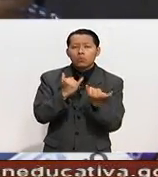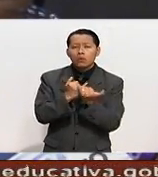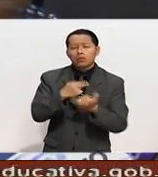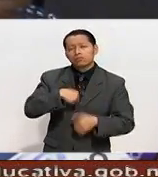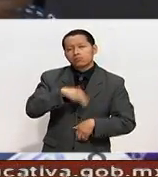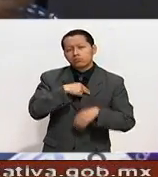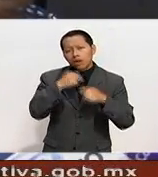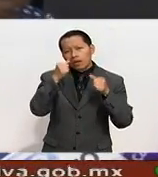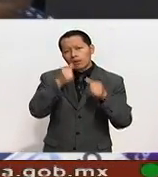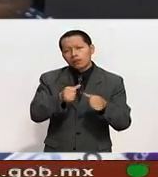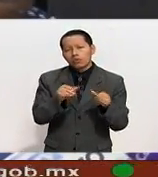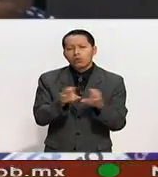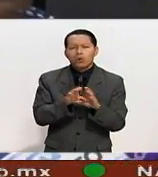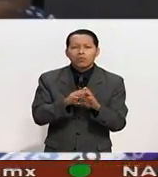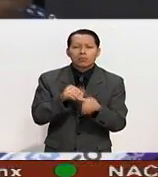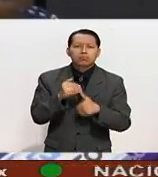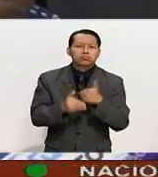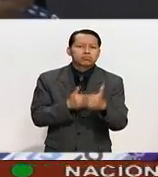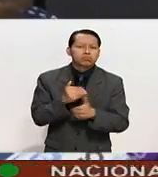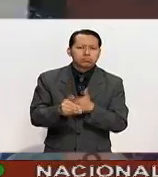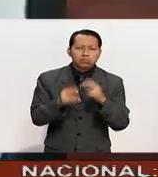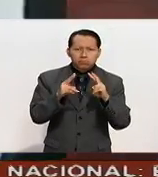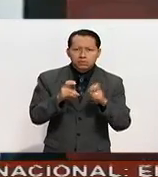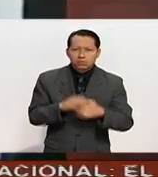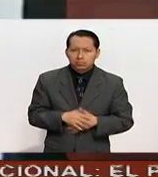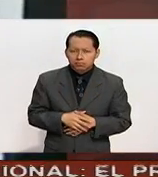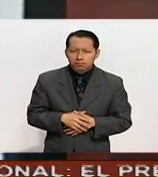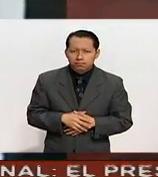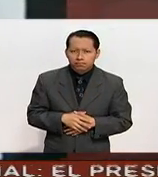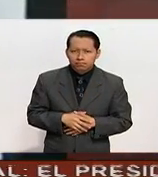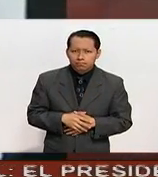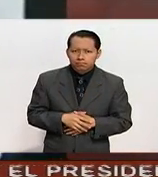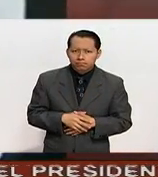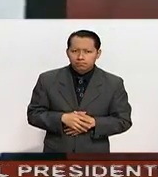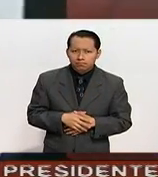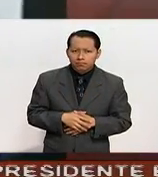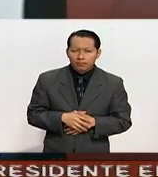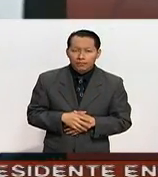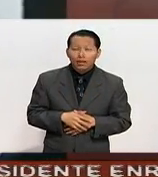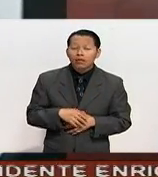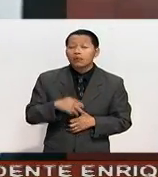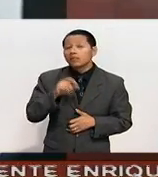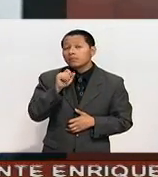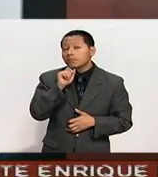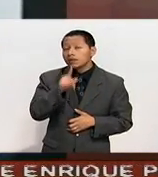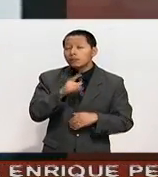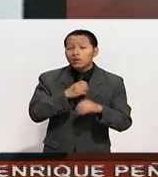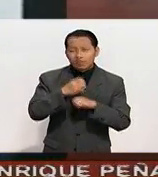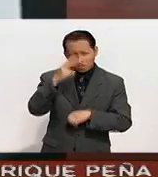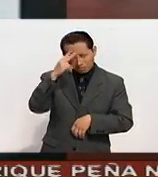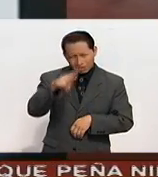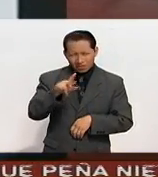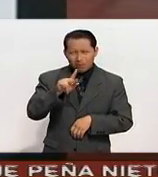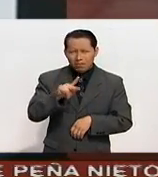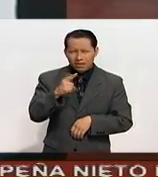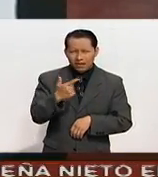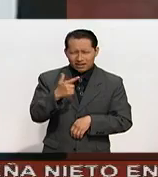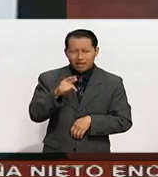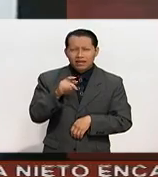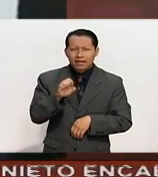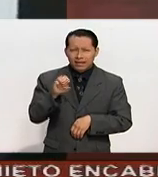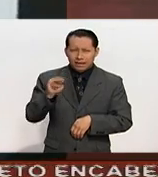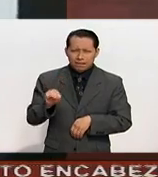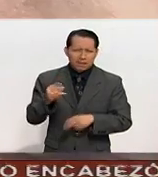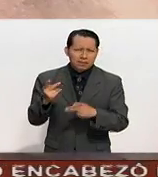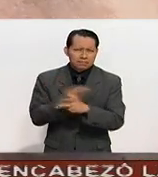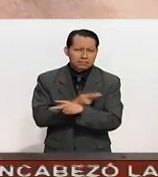a cómo va evolucionando el tema. ¿Y qué fue lo que dijo la Procuraduría de Justicia del Estado de México? Bueno, pues informaron que